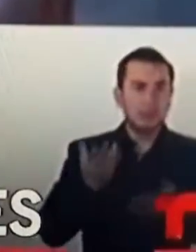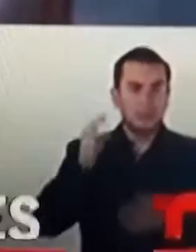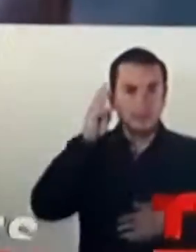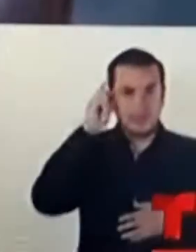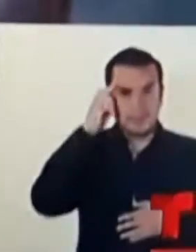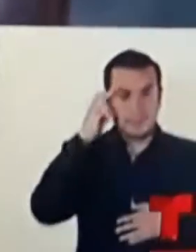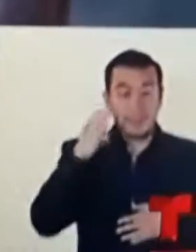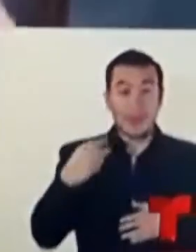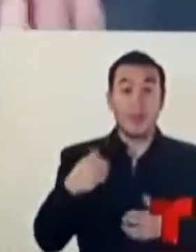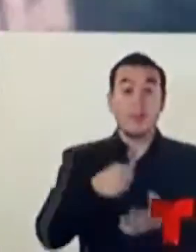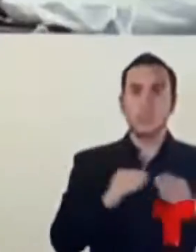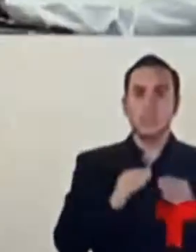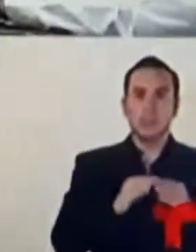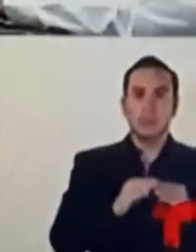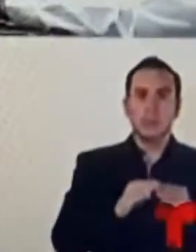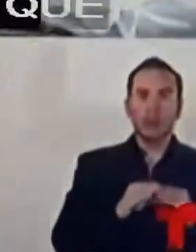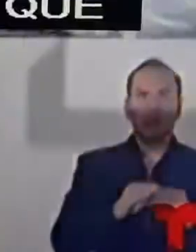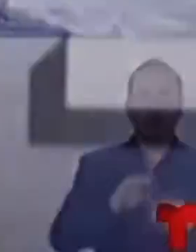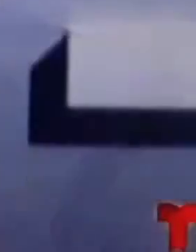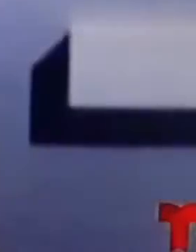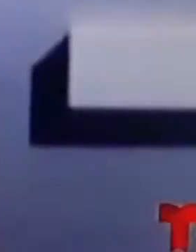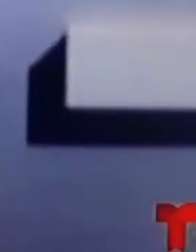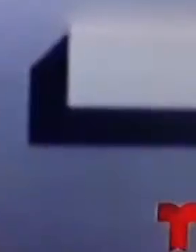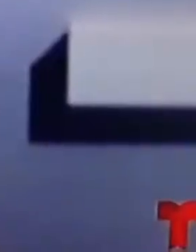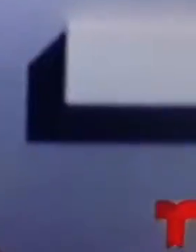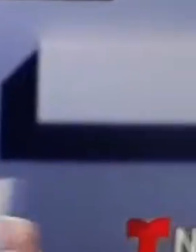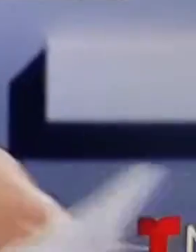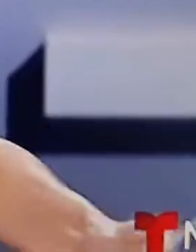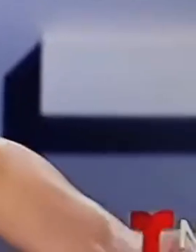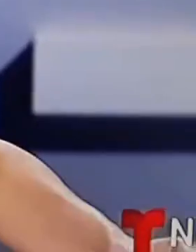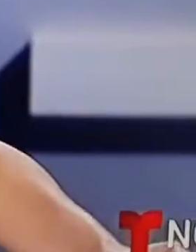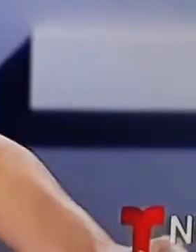La mayoría de ellos llegaron de otros países. Al regresar en noticias de